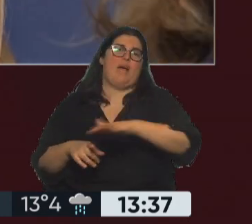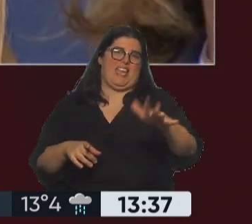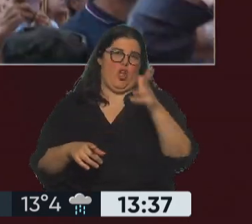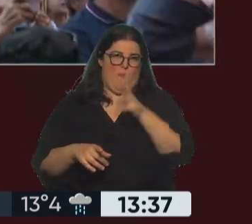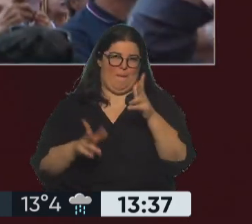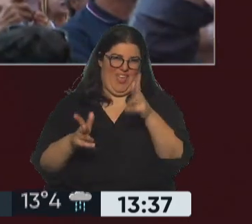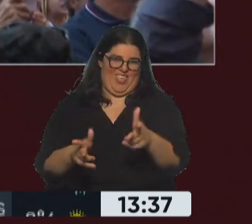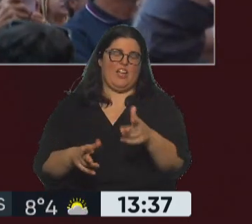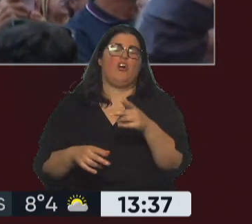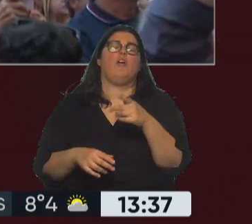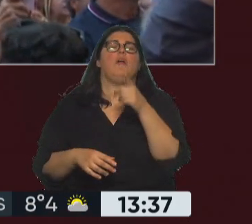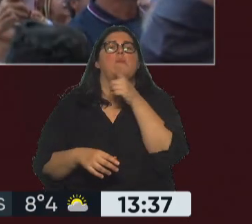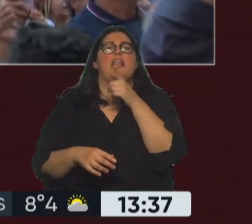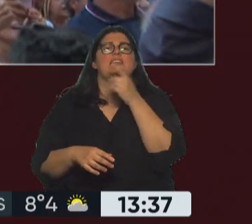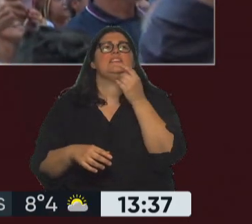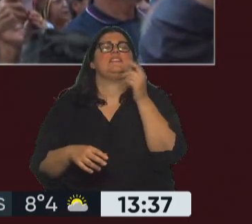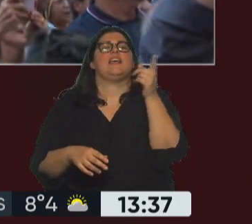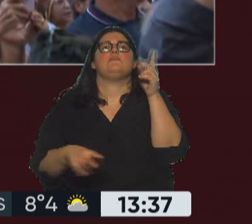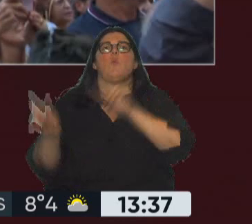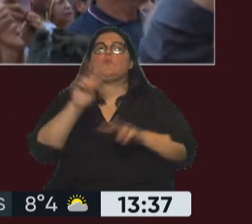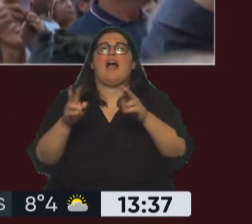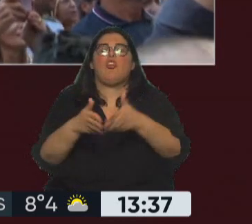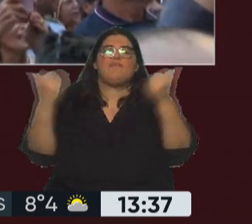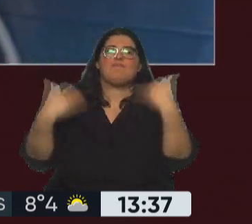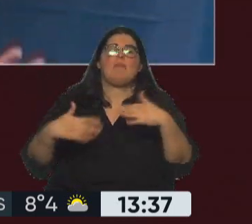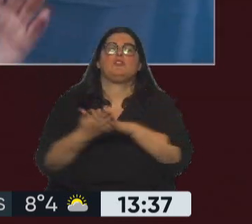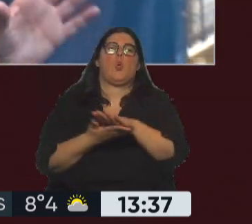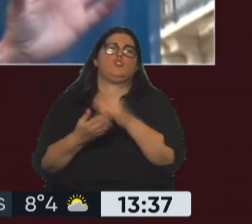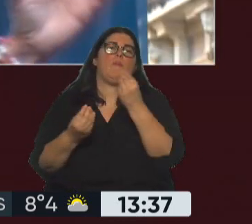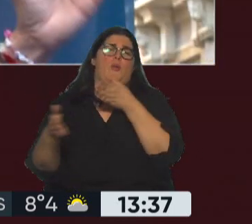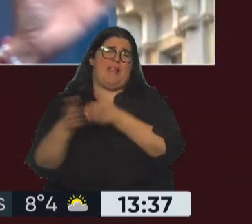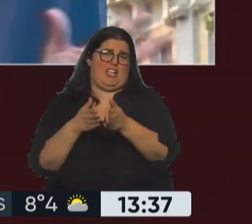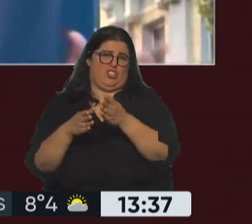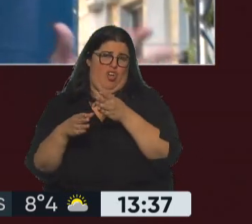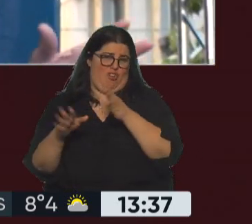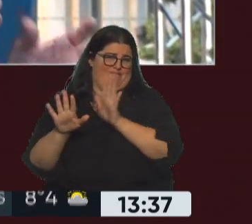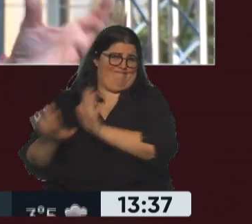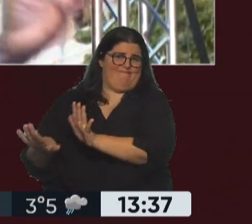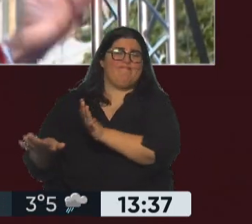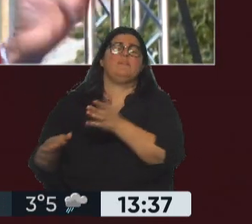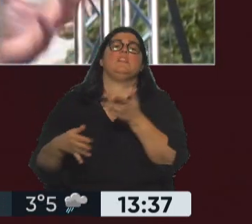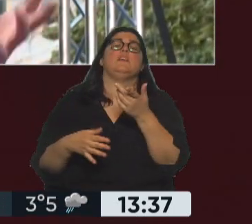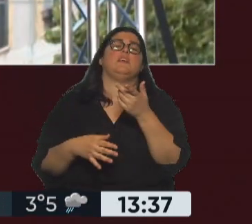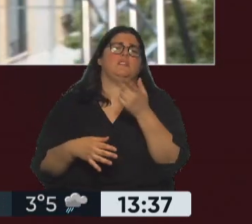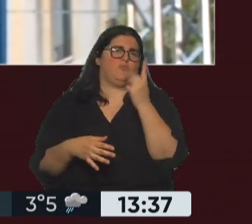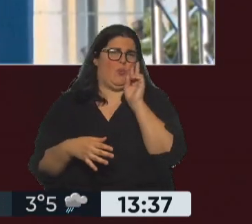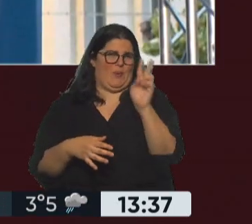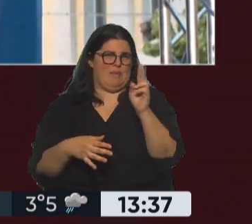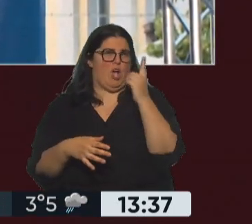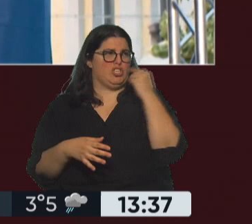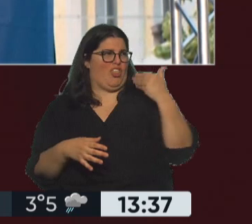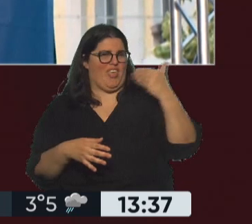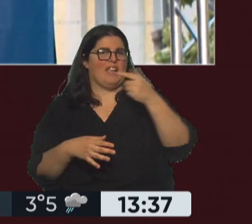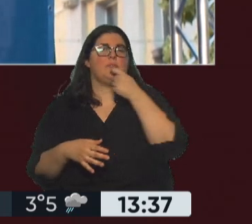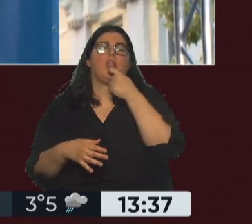carrera antiinmigratoria en la cual fenómenos como el que vivimos durante estos últimos días, que son incomparables con, por ejemplo,